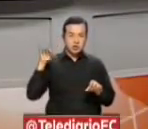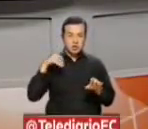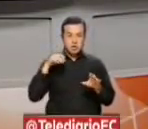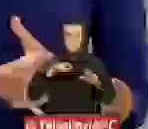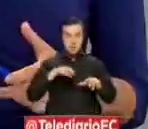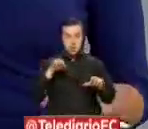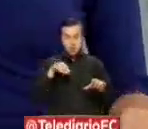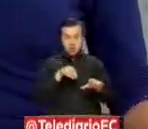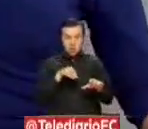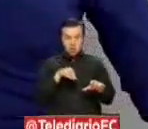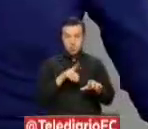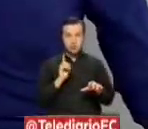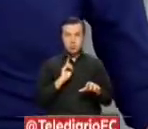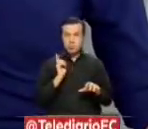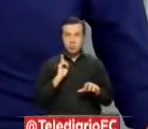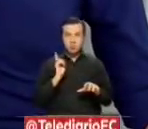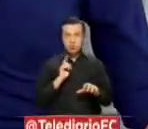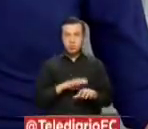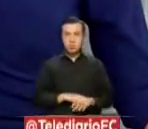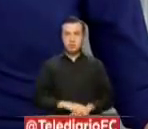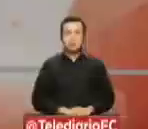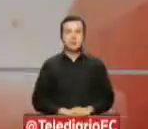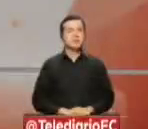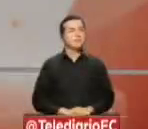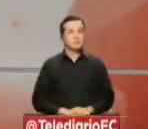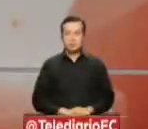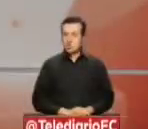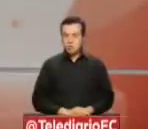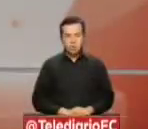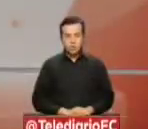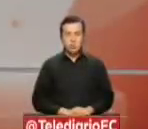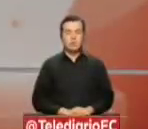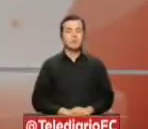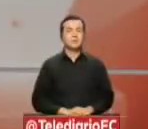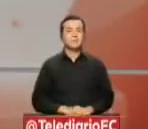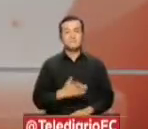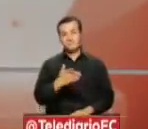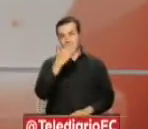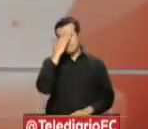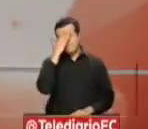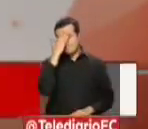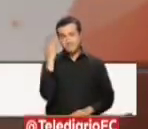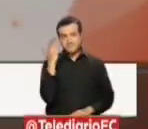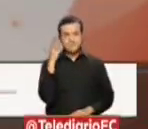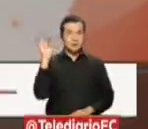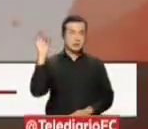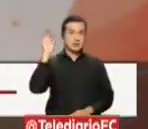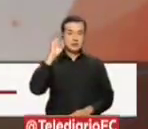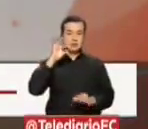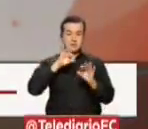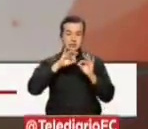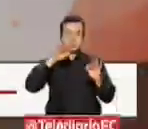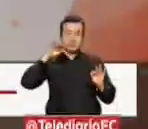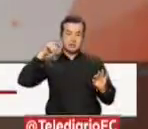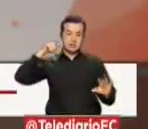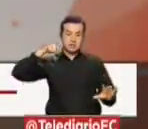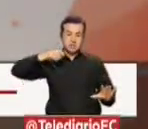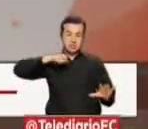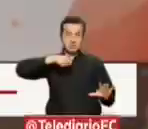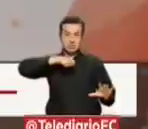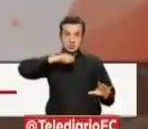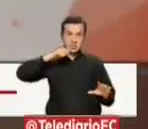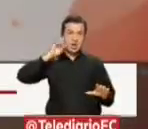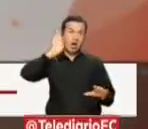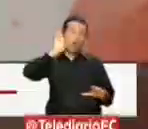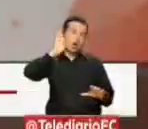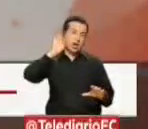para limpiar las orejitas de los perritos. Claro que no. El cotonete, al ser un elemento largo, al momento en que tú